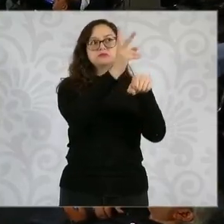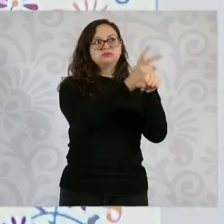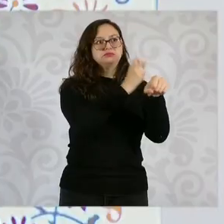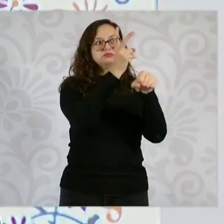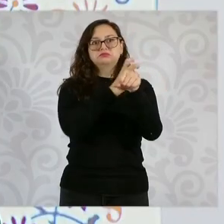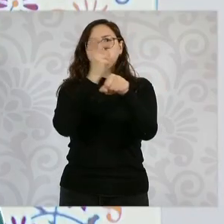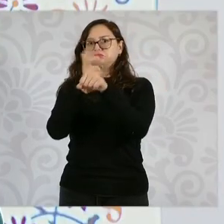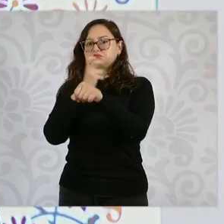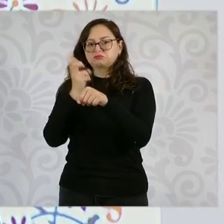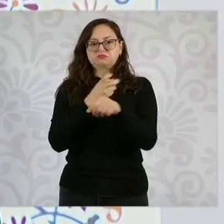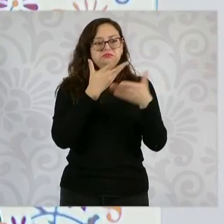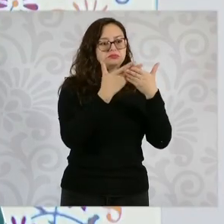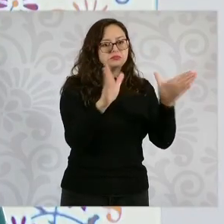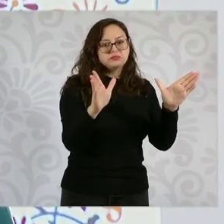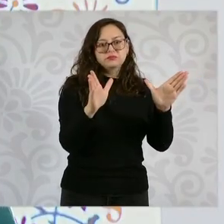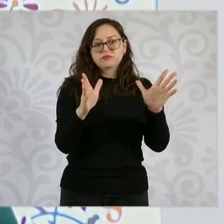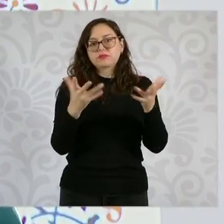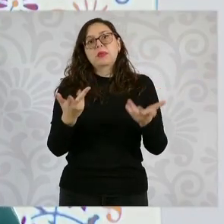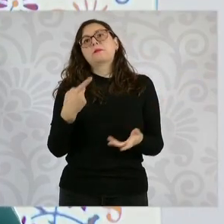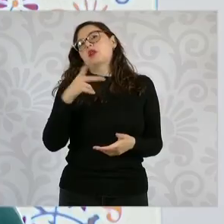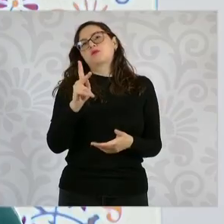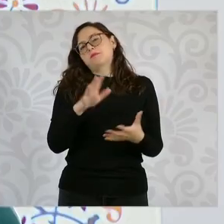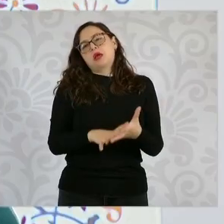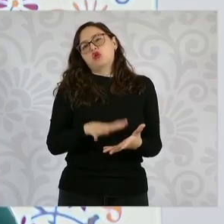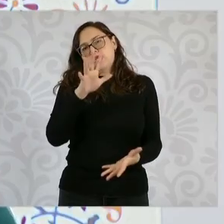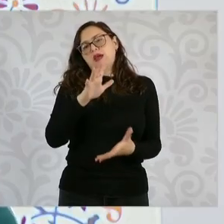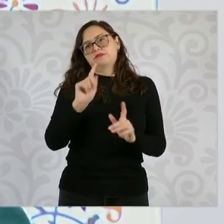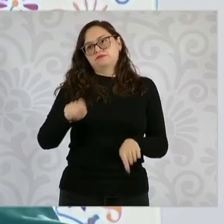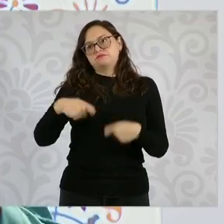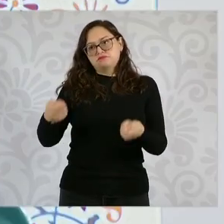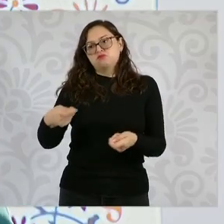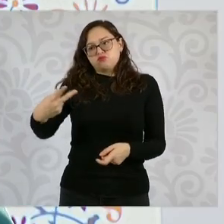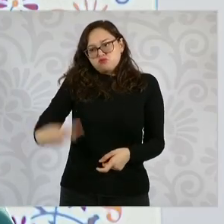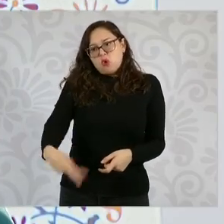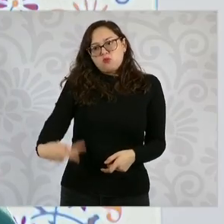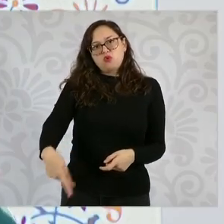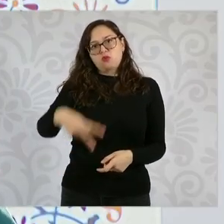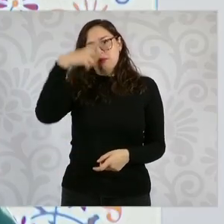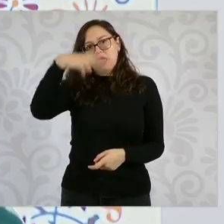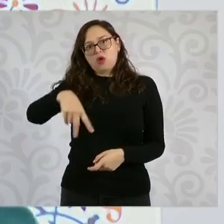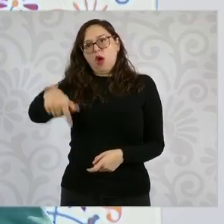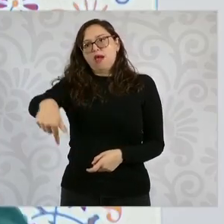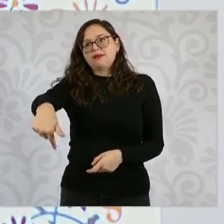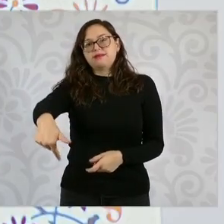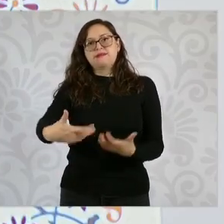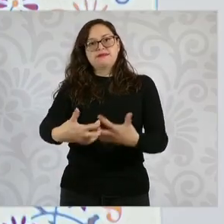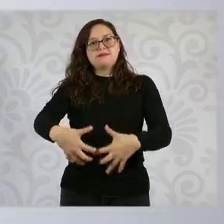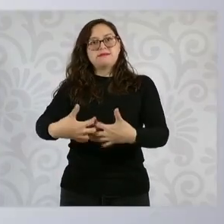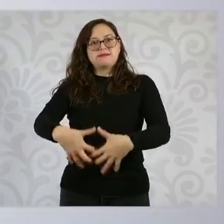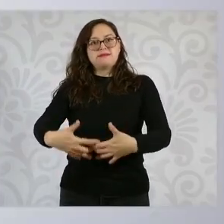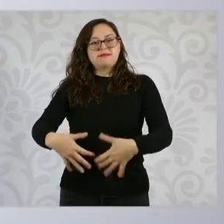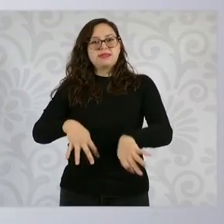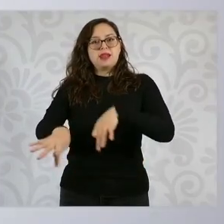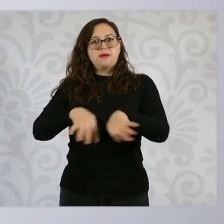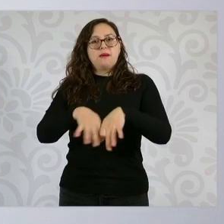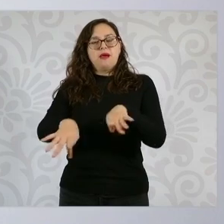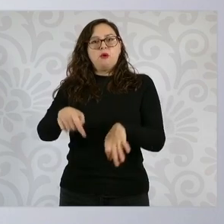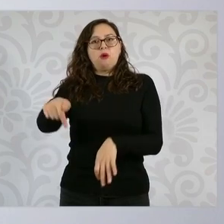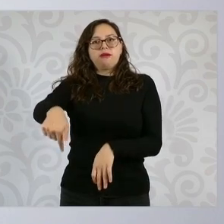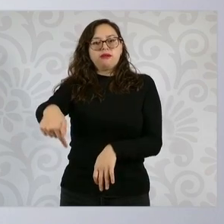por supuesto, nos interesa pues que la mayor parte se fabrique en México para generar los empleos aquí, fortalecer la